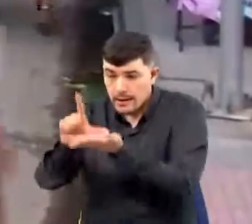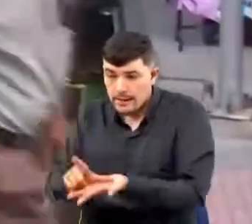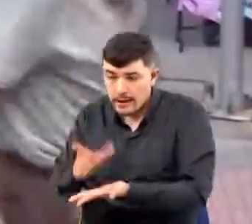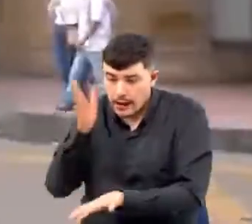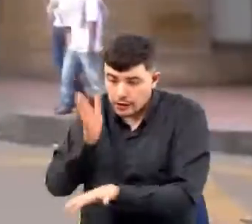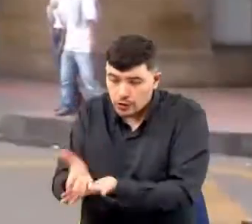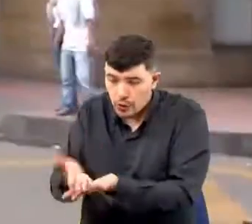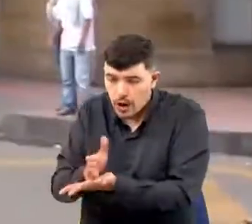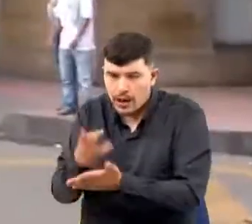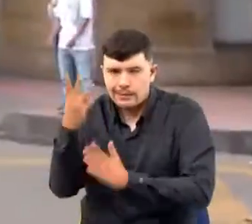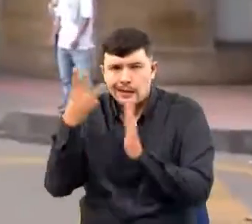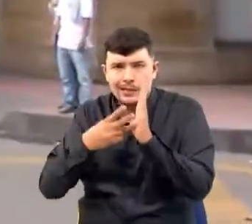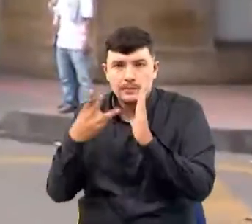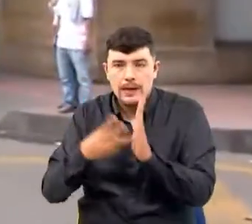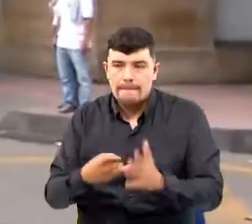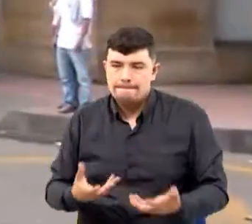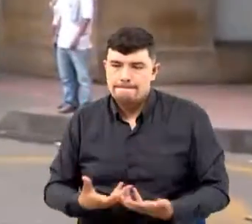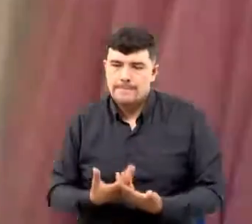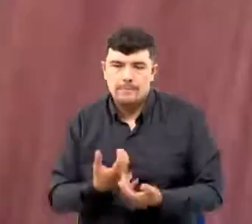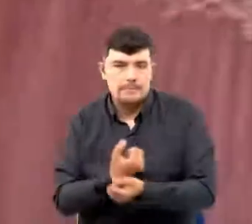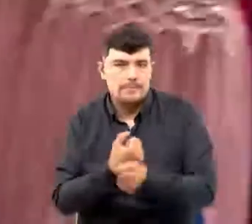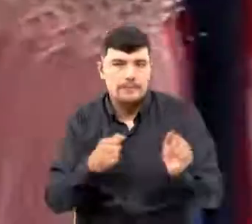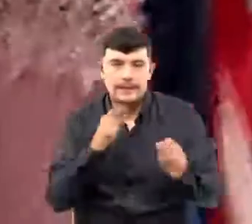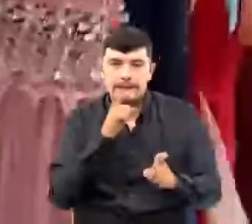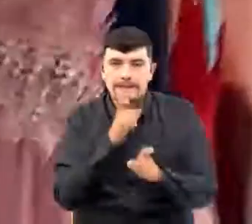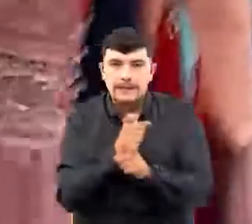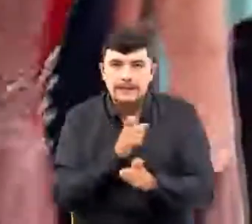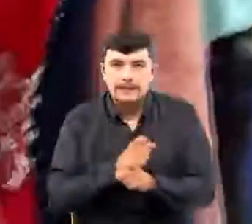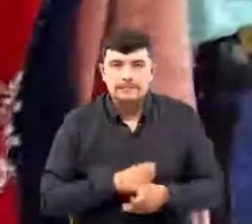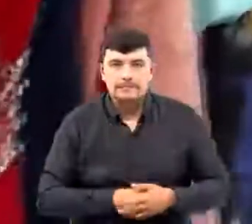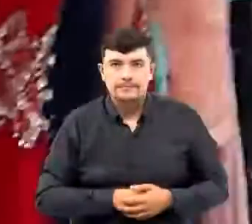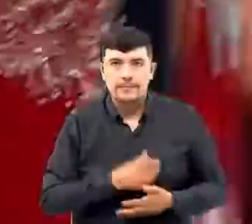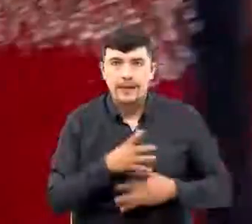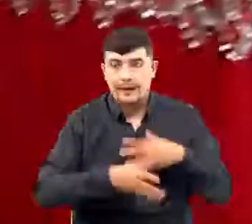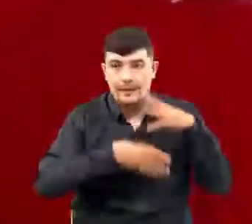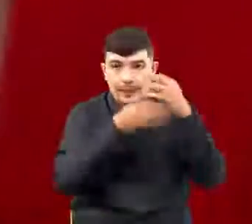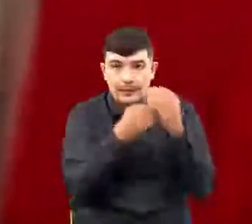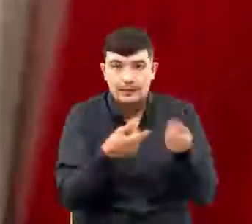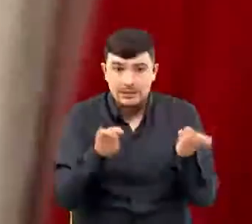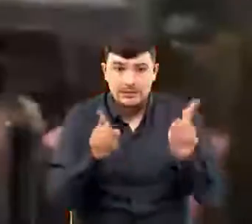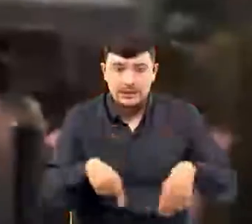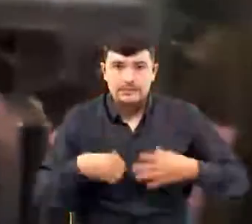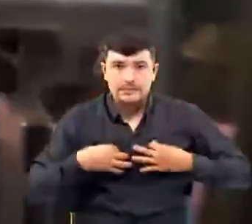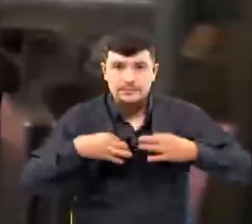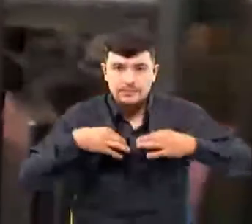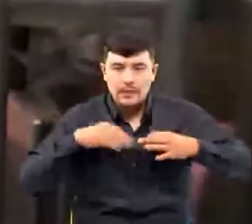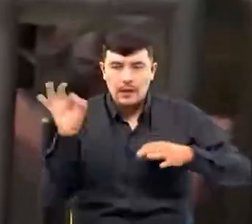Otro segmento que más aportó a la inflación de la capital del norte de Santander fueron las prendas de vestir y